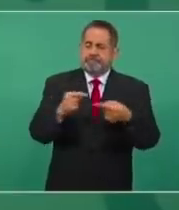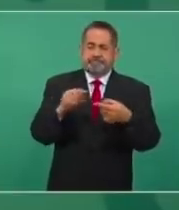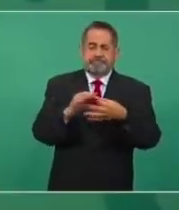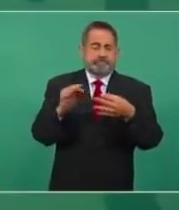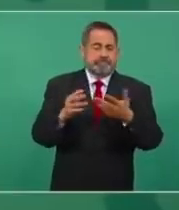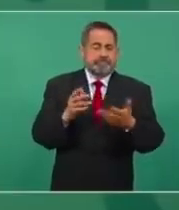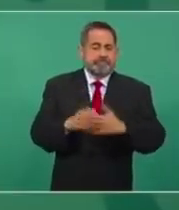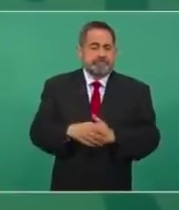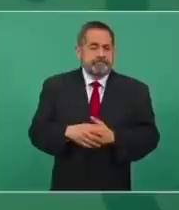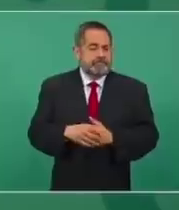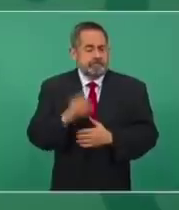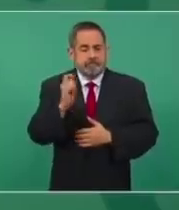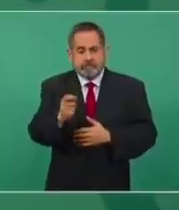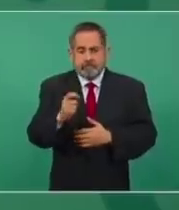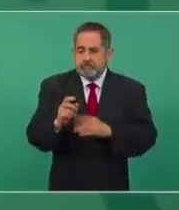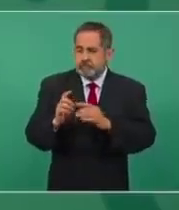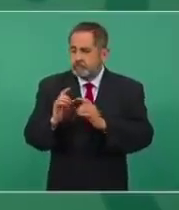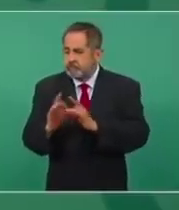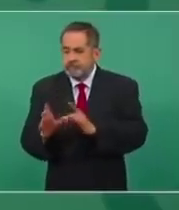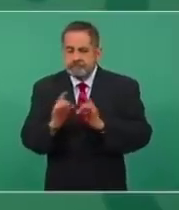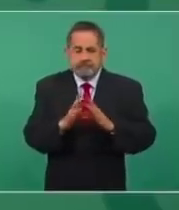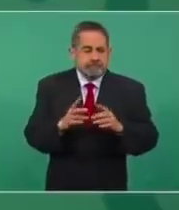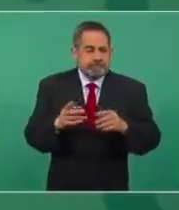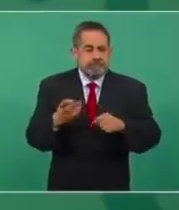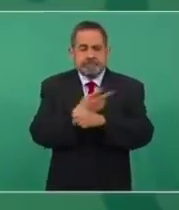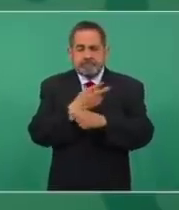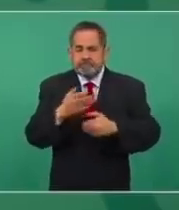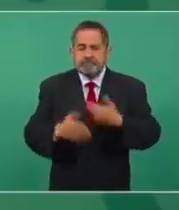Tiene que ver con una serie de circunstancias, ¿no?